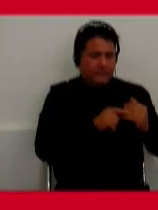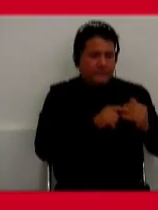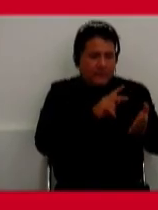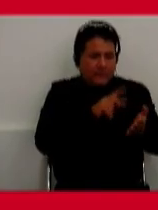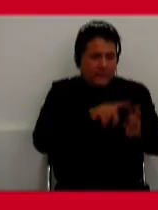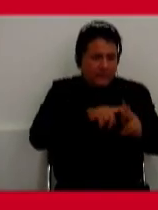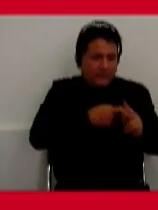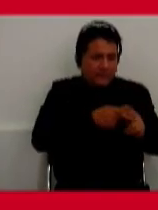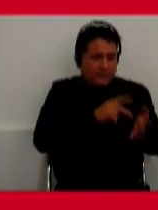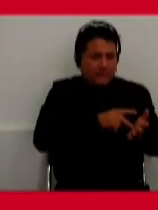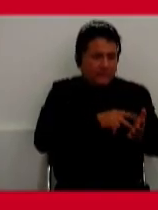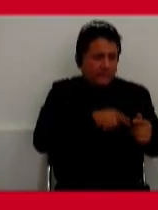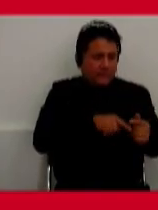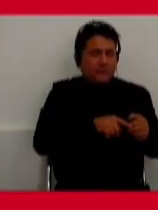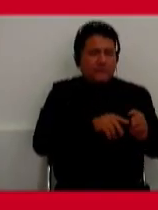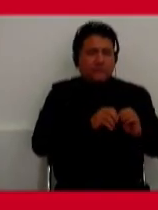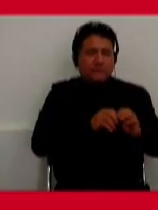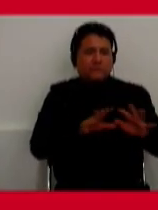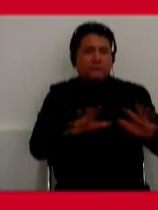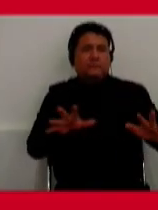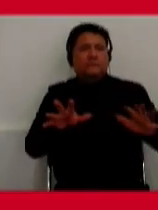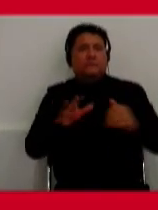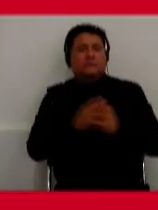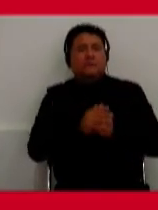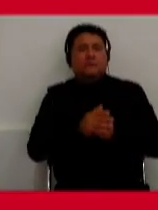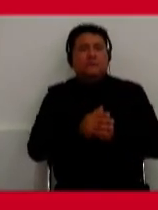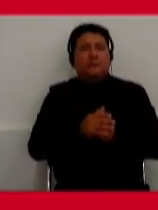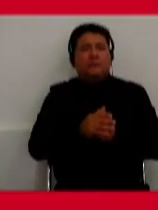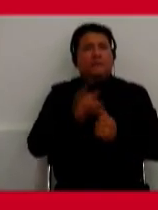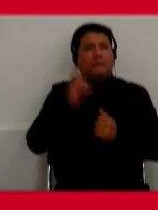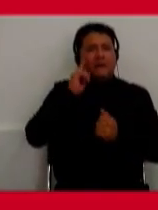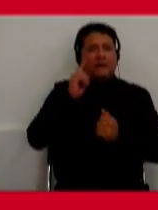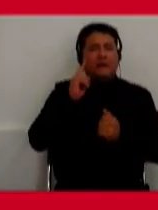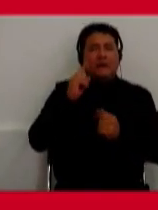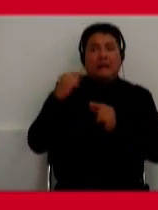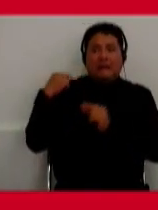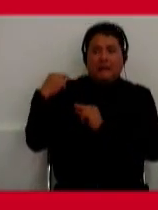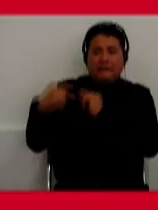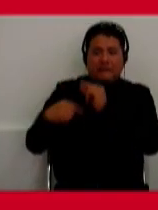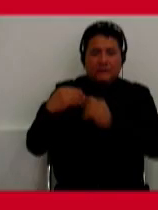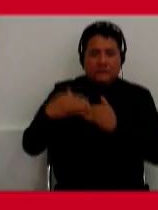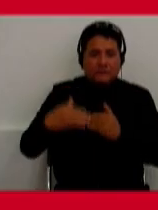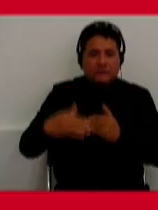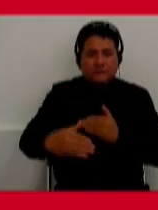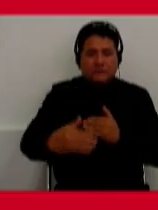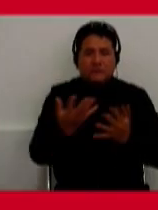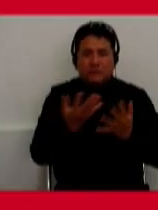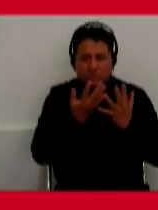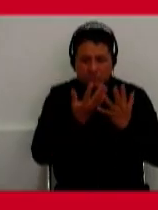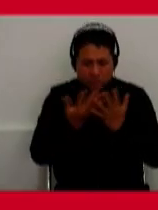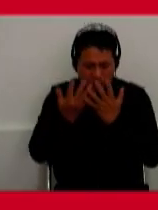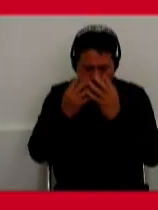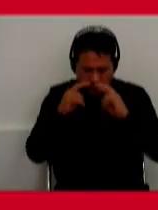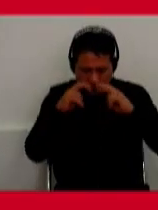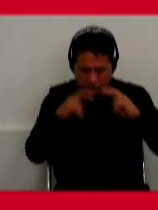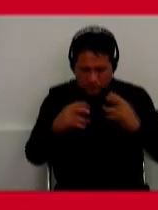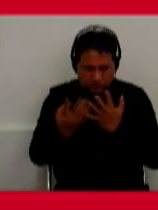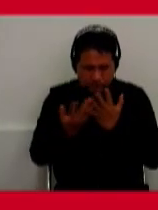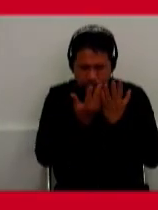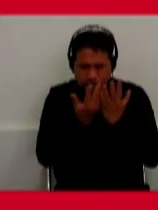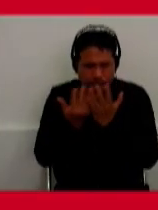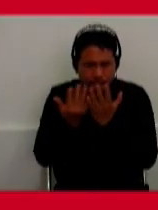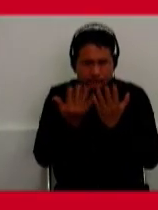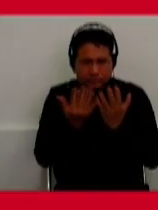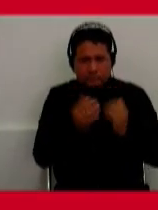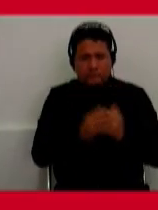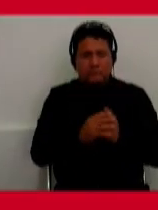esta puntuación que otorgábamos. Es ahí, para la generación de cada estudio, se elaboró el siguiente